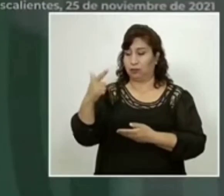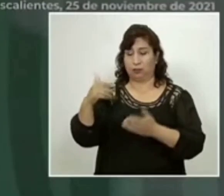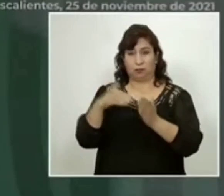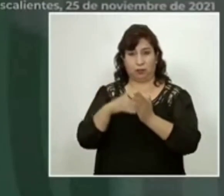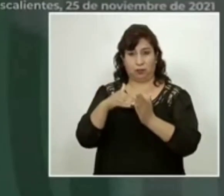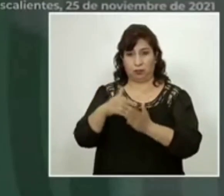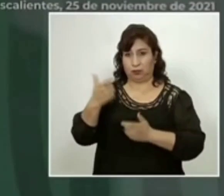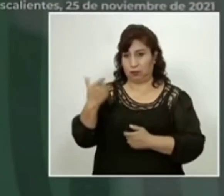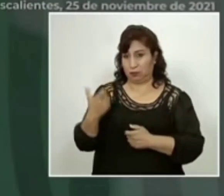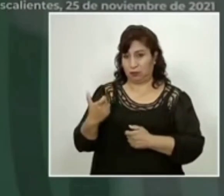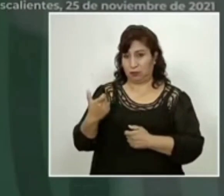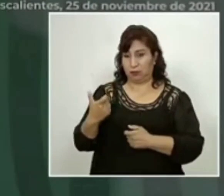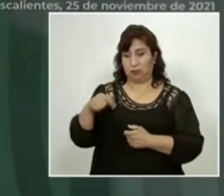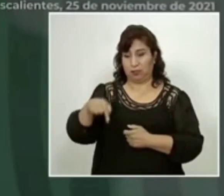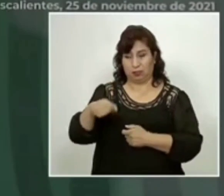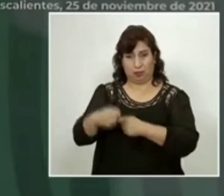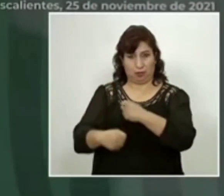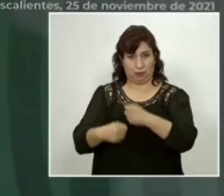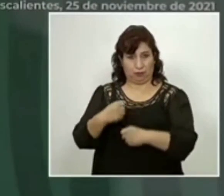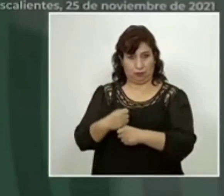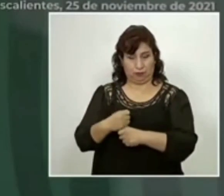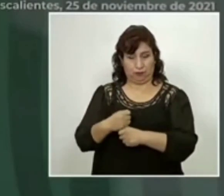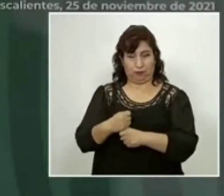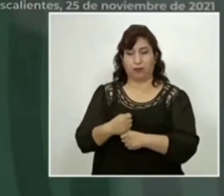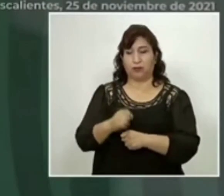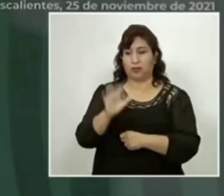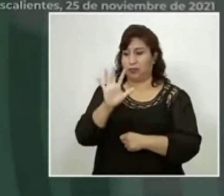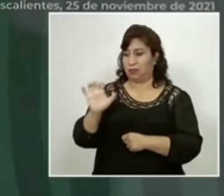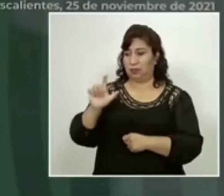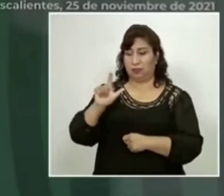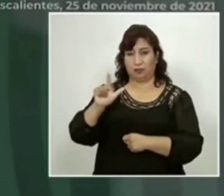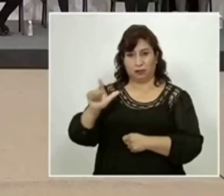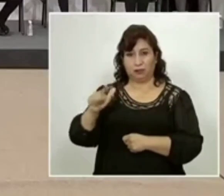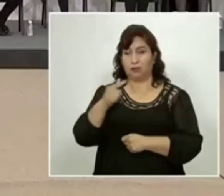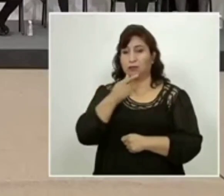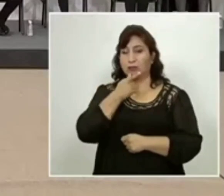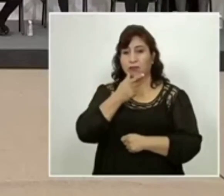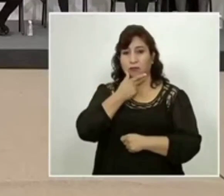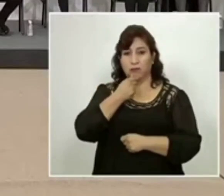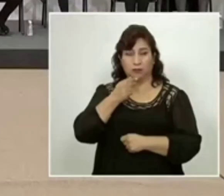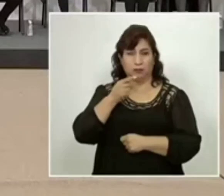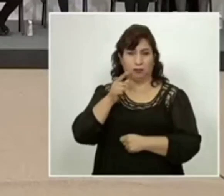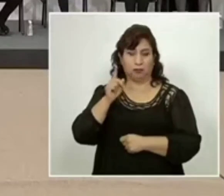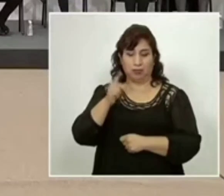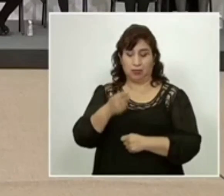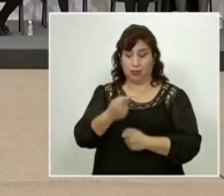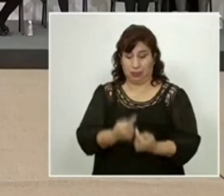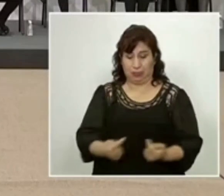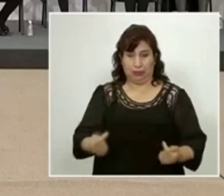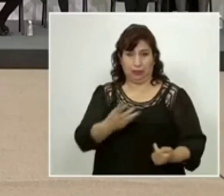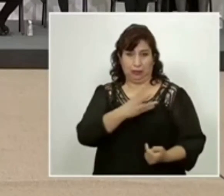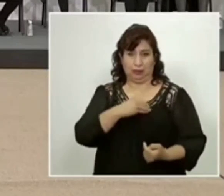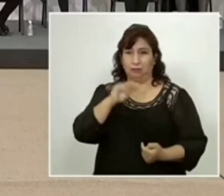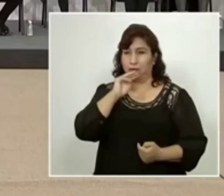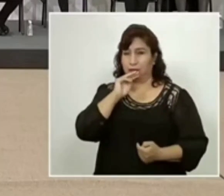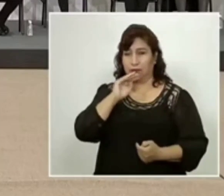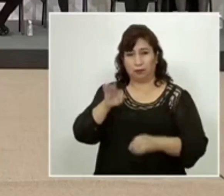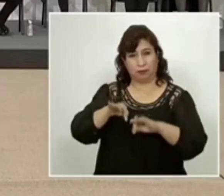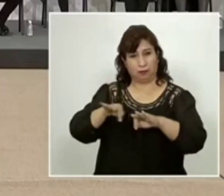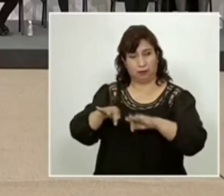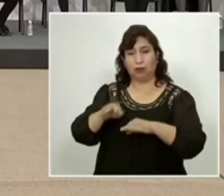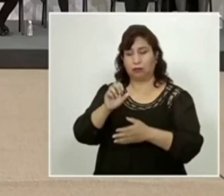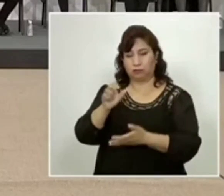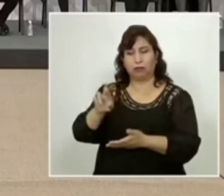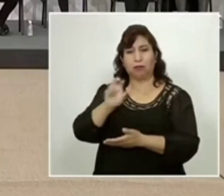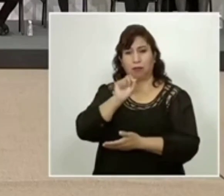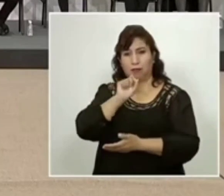de pesos en este año. 517 niñas y niños de madres trabajadoras también reciben este